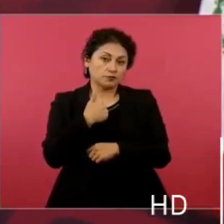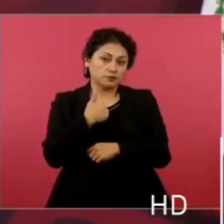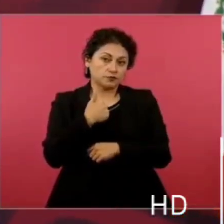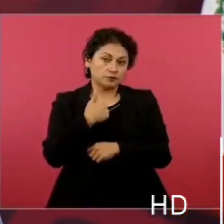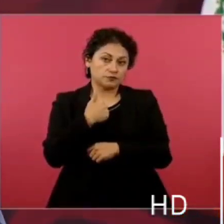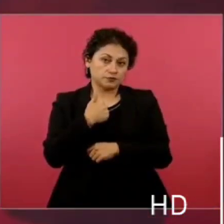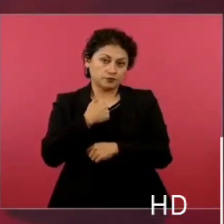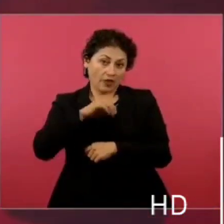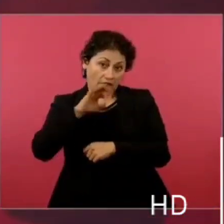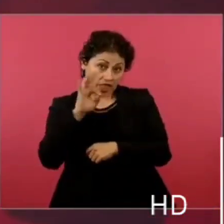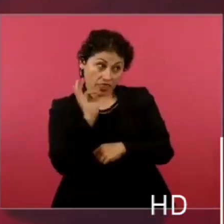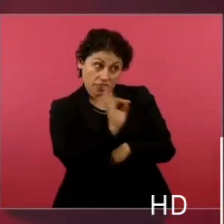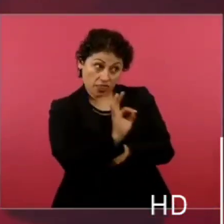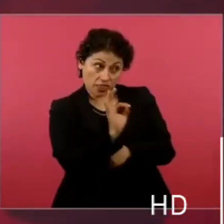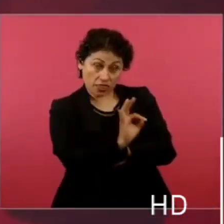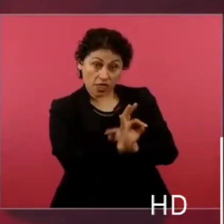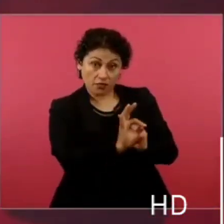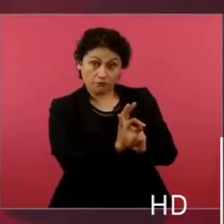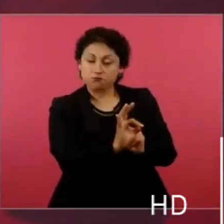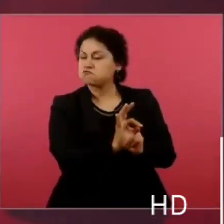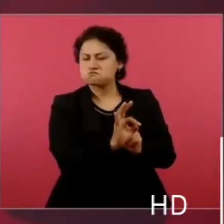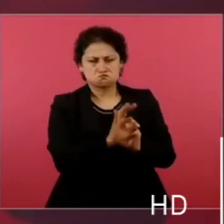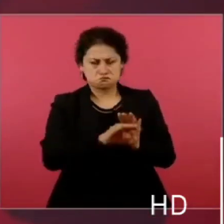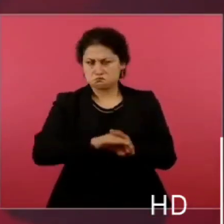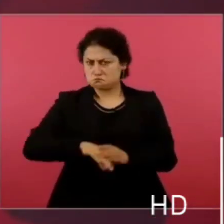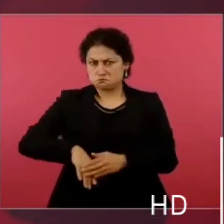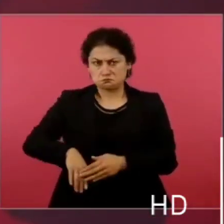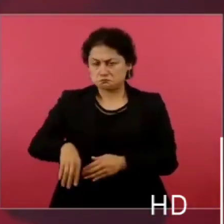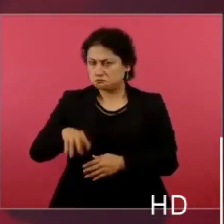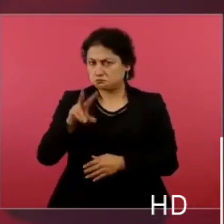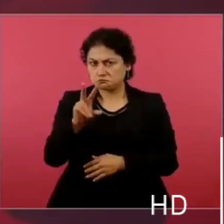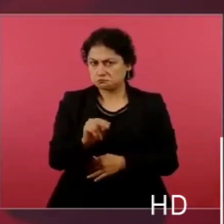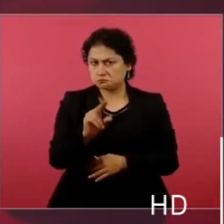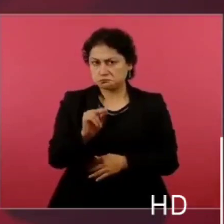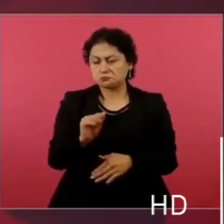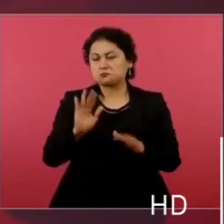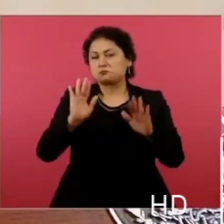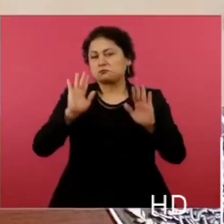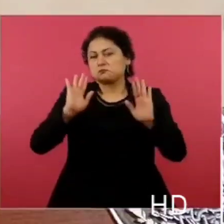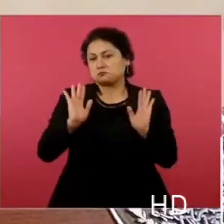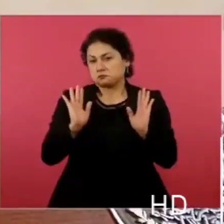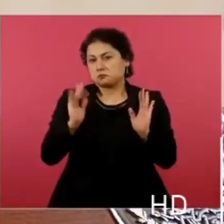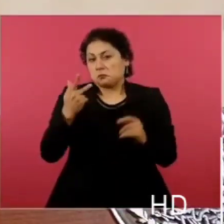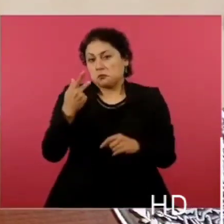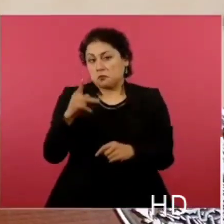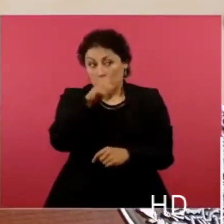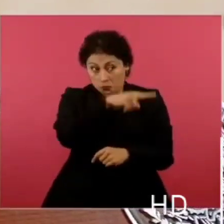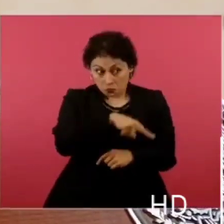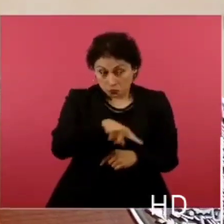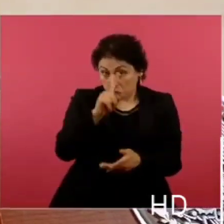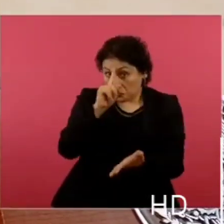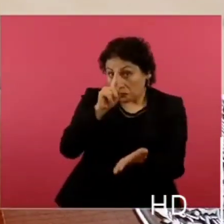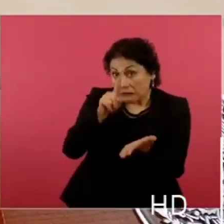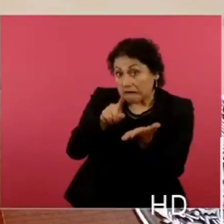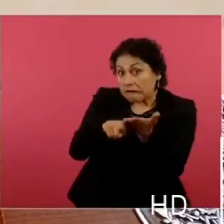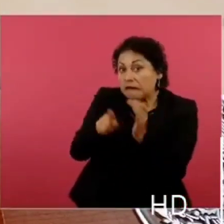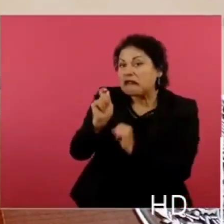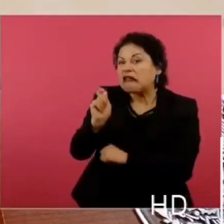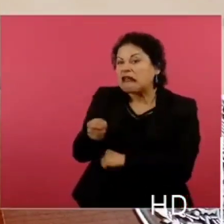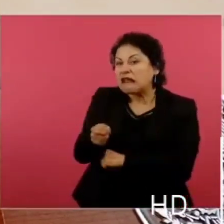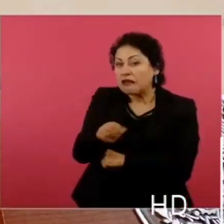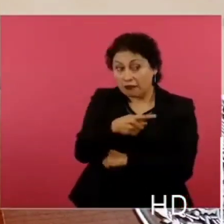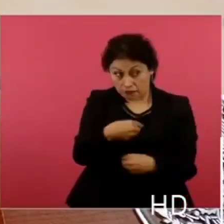picando la cresta, pero no viven donde ustedes dignamente